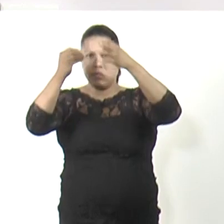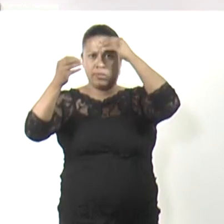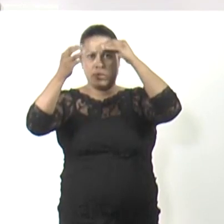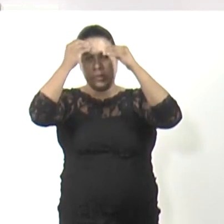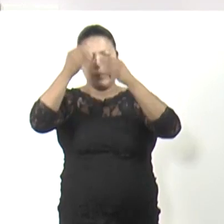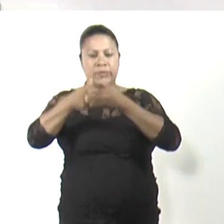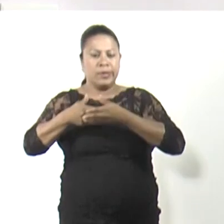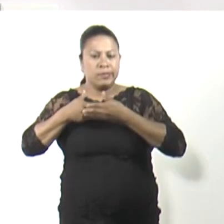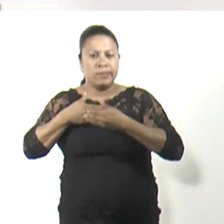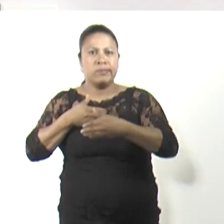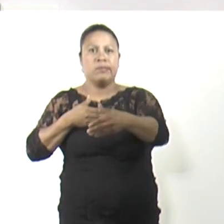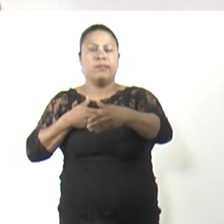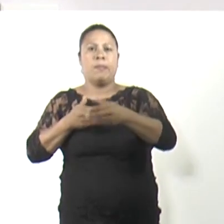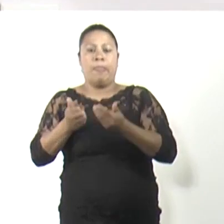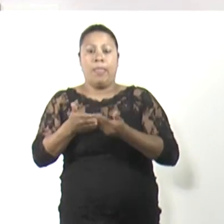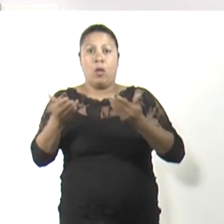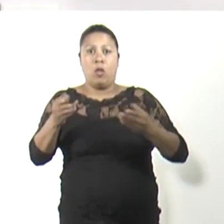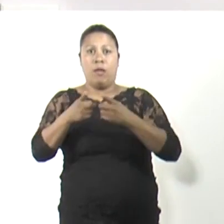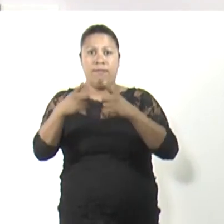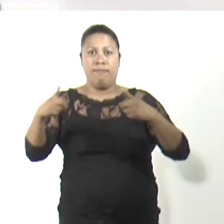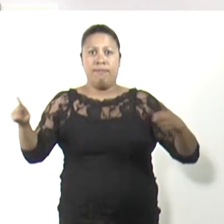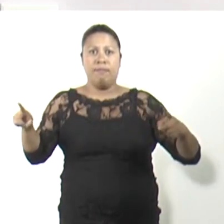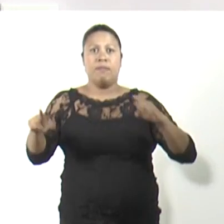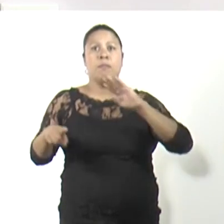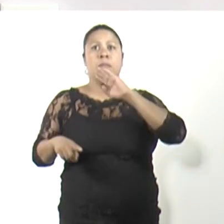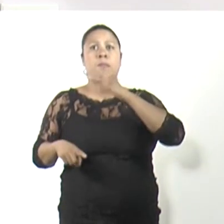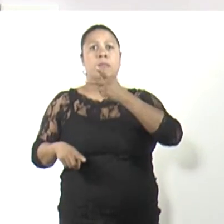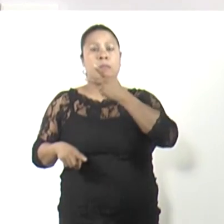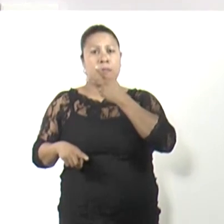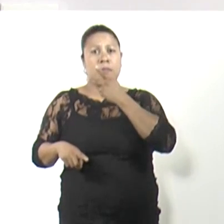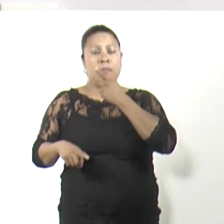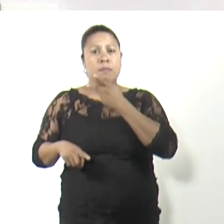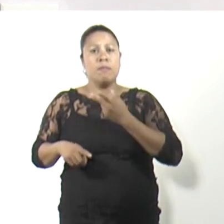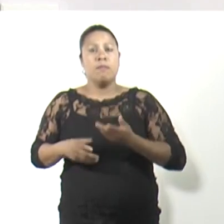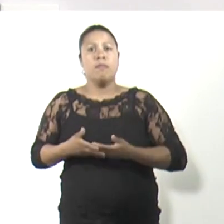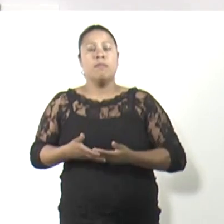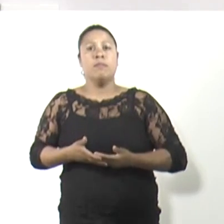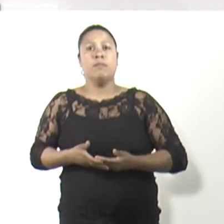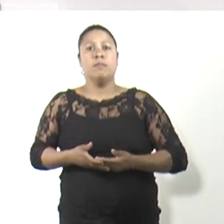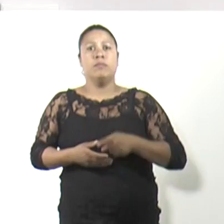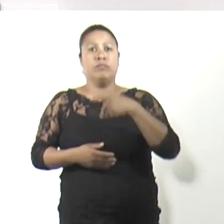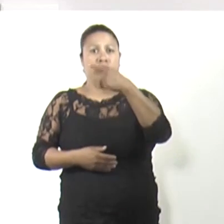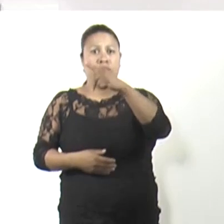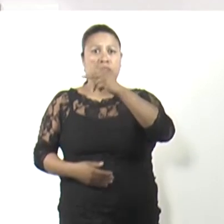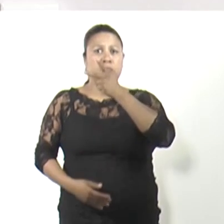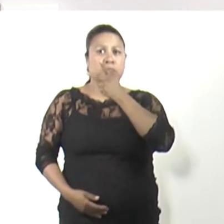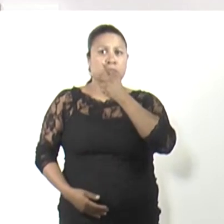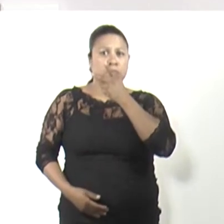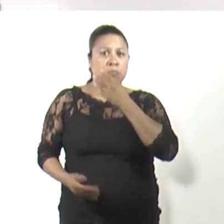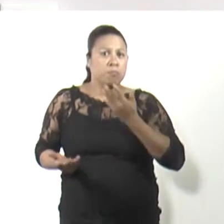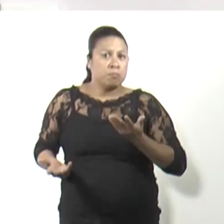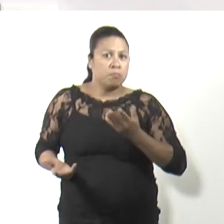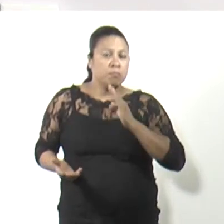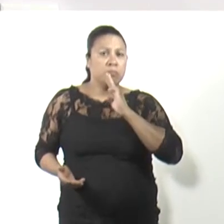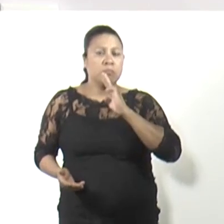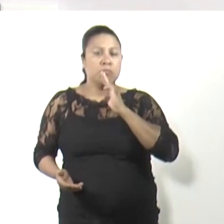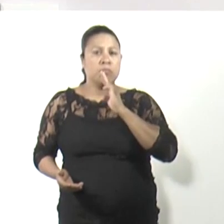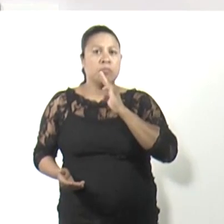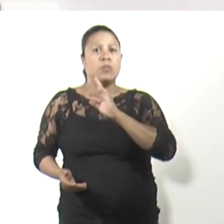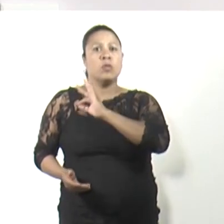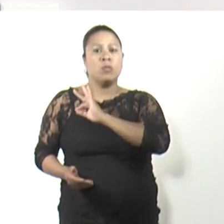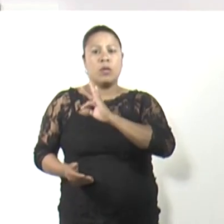los contenidos que vamos desarrollando con tus padres de familia, con tu papá o mamá, de manera que